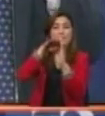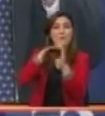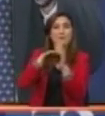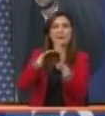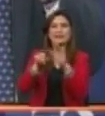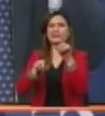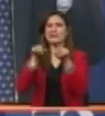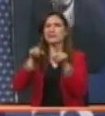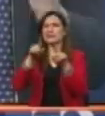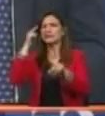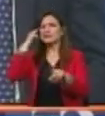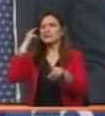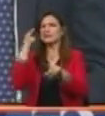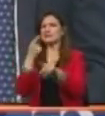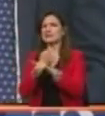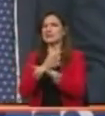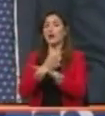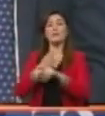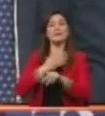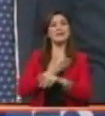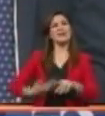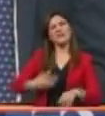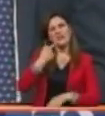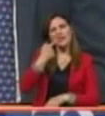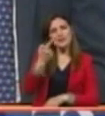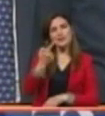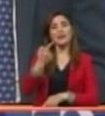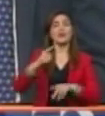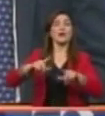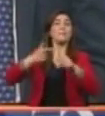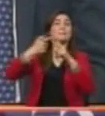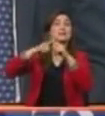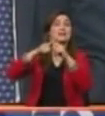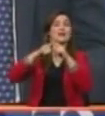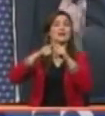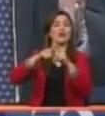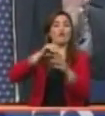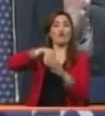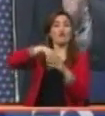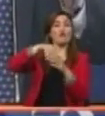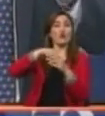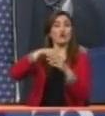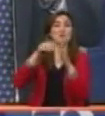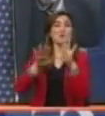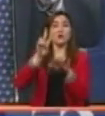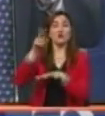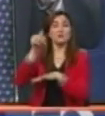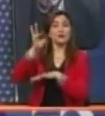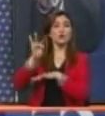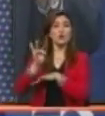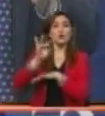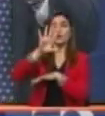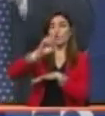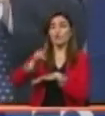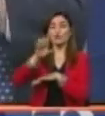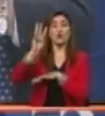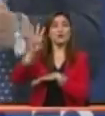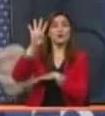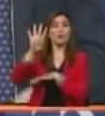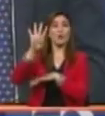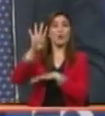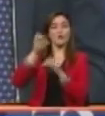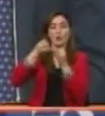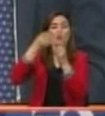que no cuadran, ¿no? Él arrancó diciendo que el déficit fiscal esperado en el 2018 sería 5.64 y terminarlo en